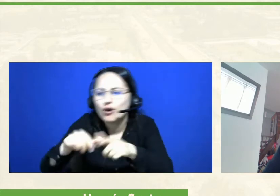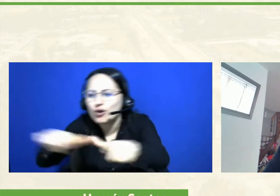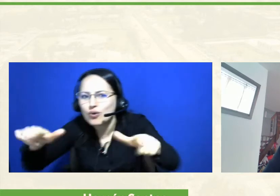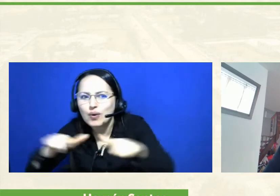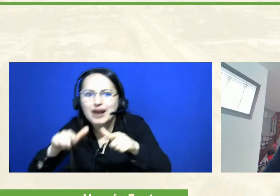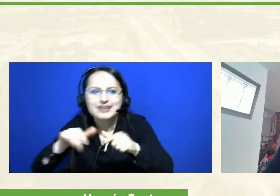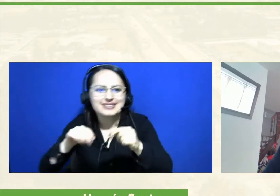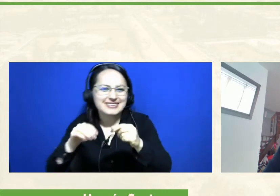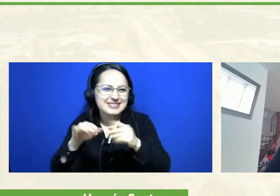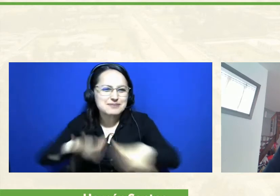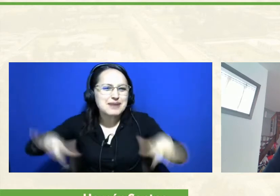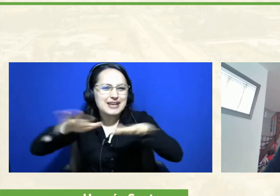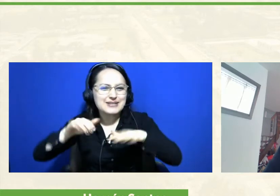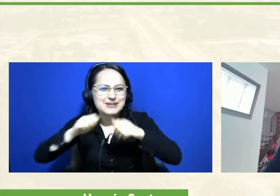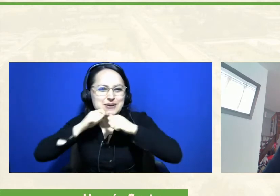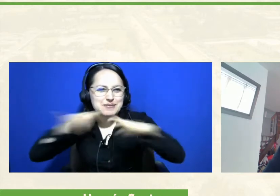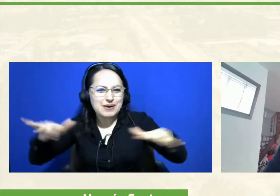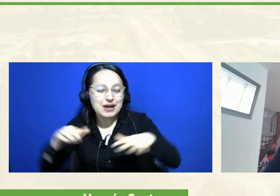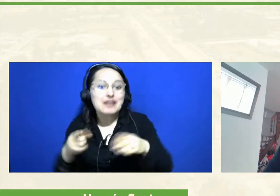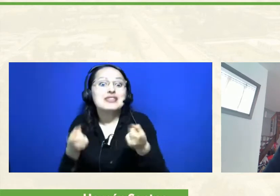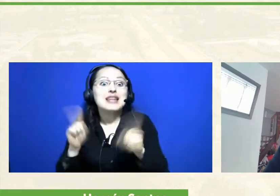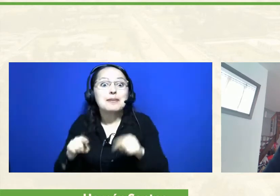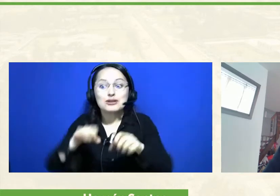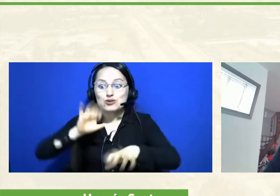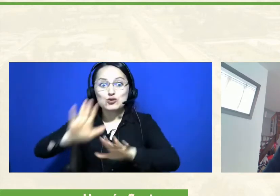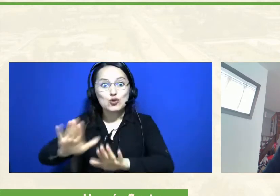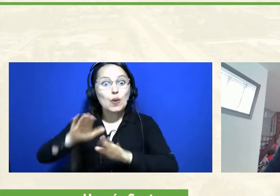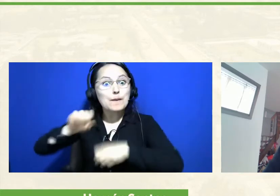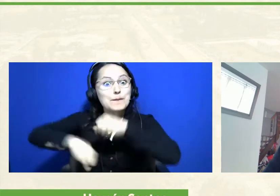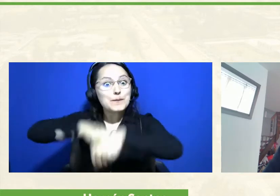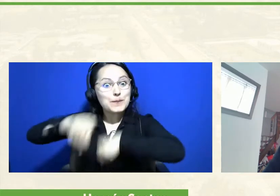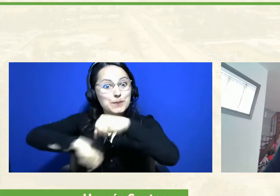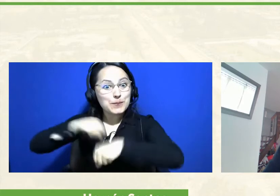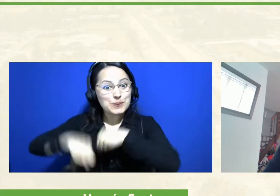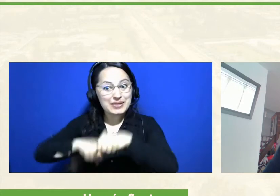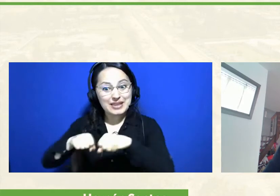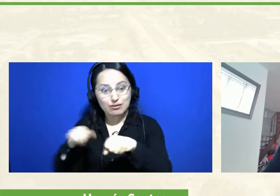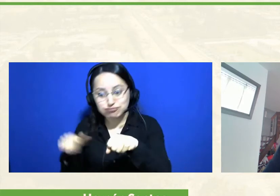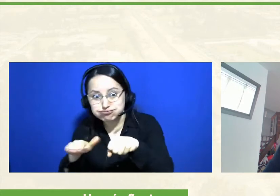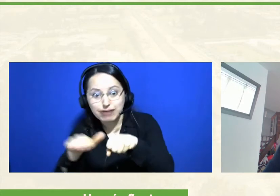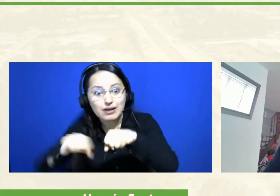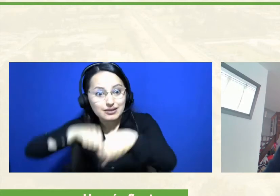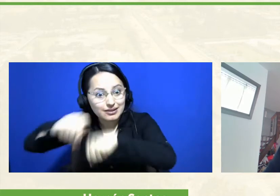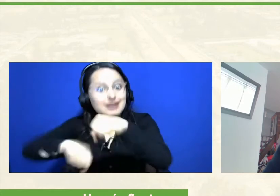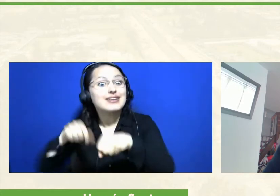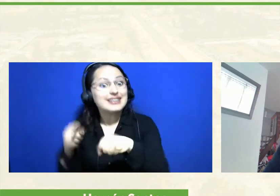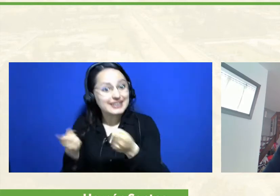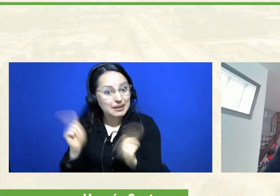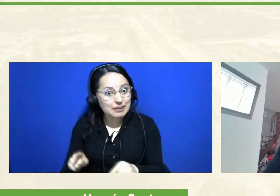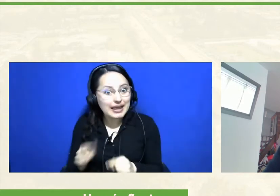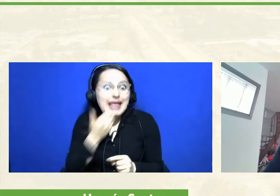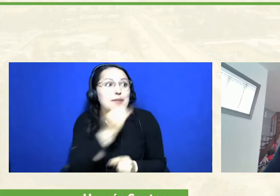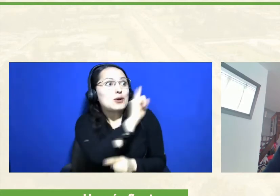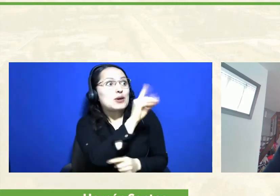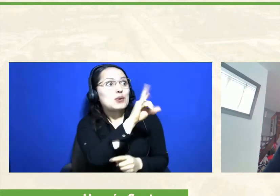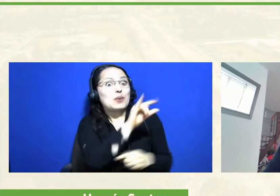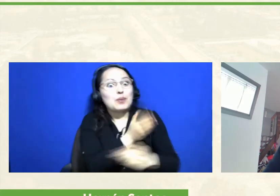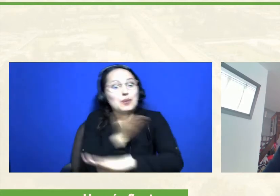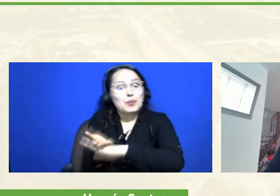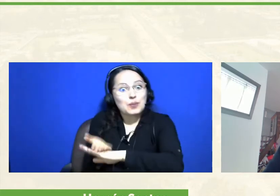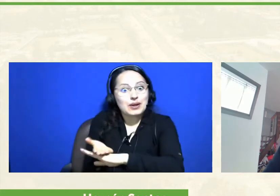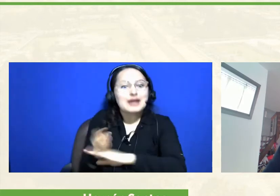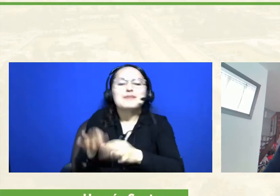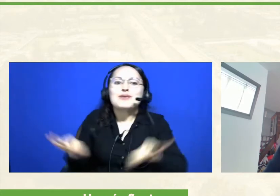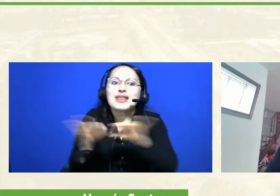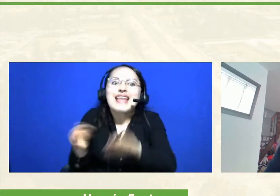ítem importante del IDU que son las ciclorrutas. Entonces, si la comunidad nos va a postular un proyecto de estos, lo importante es que hayan de alguna forma hablado antes con